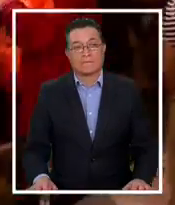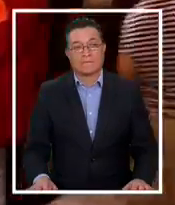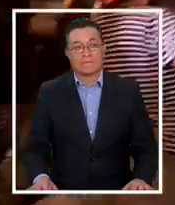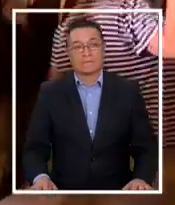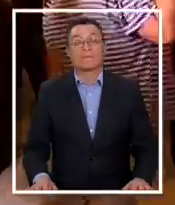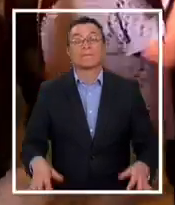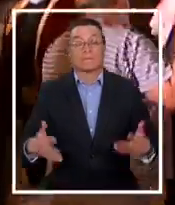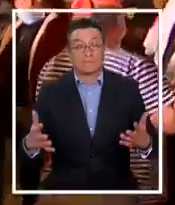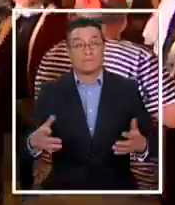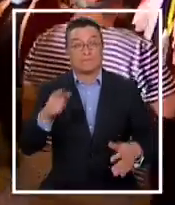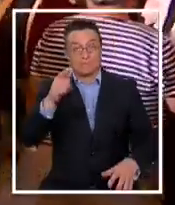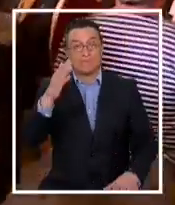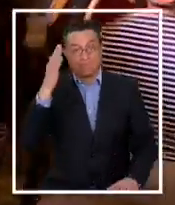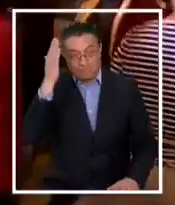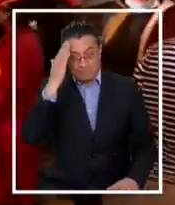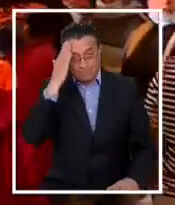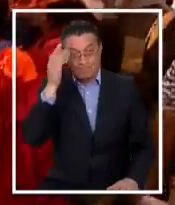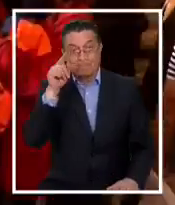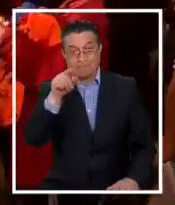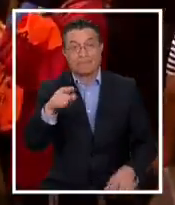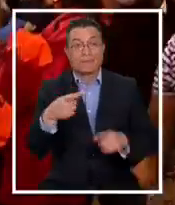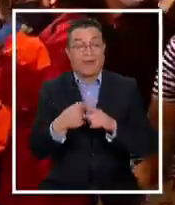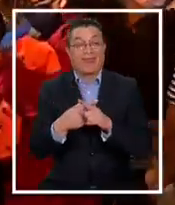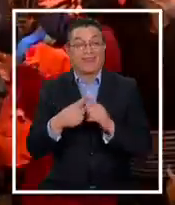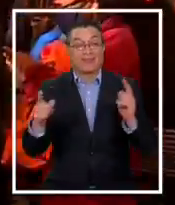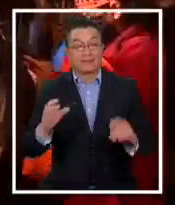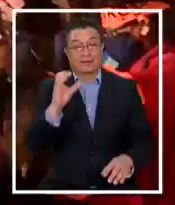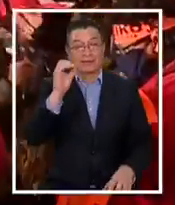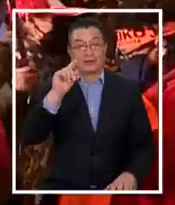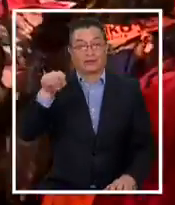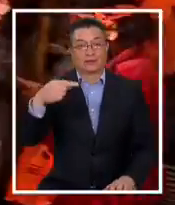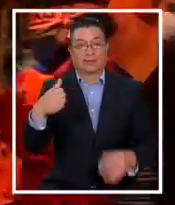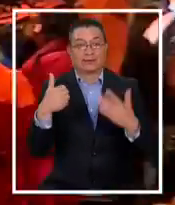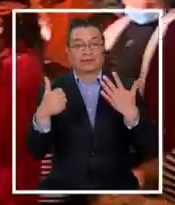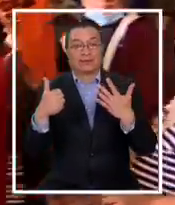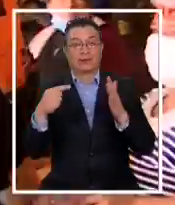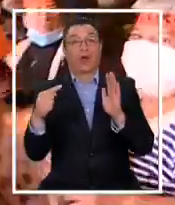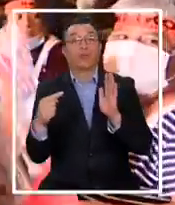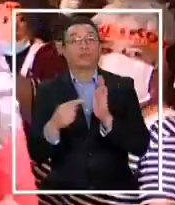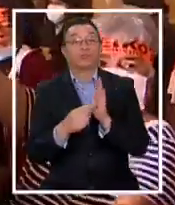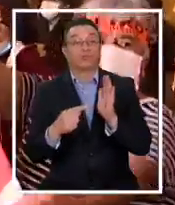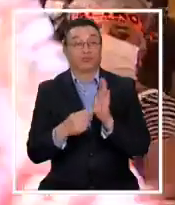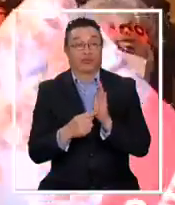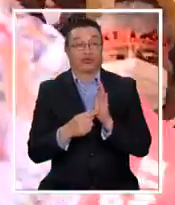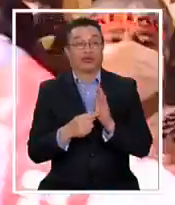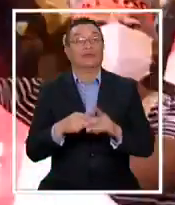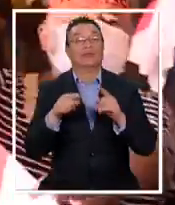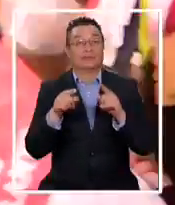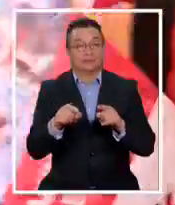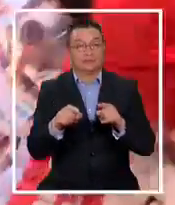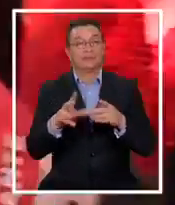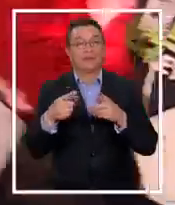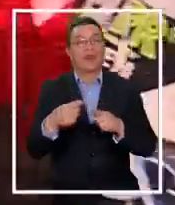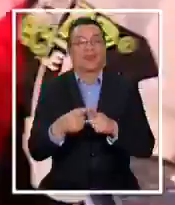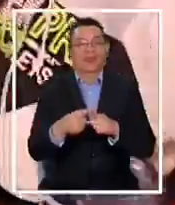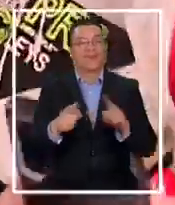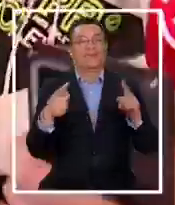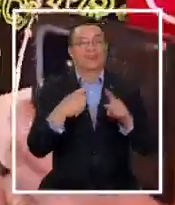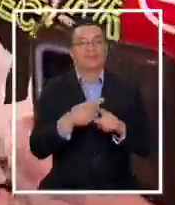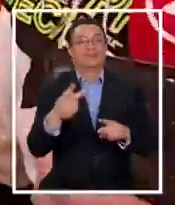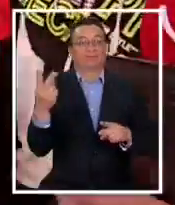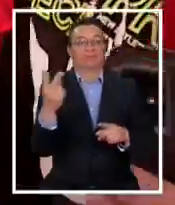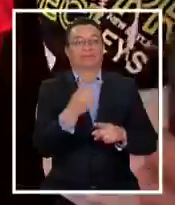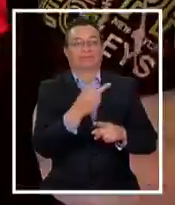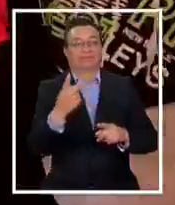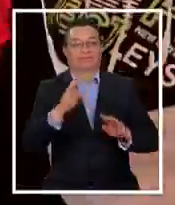bueno recordemos que esta diferencia es de 06 puntos es lo que está en estos momentos diferenciando a ambos